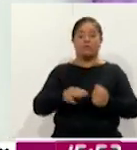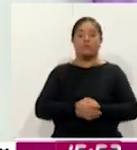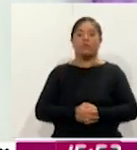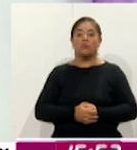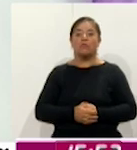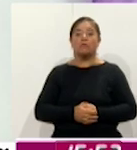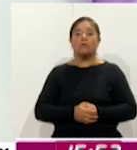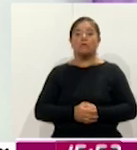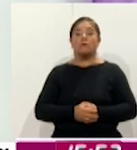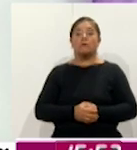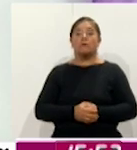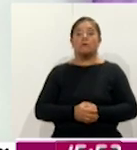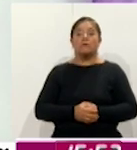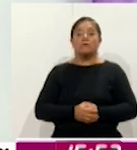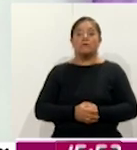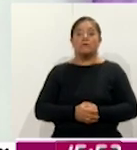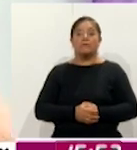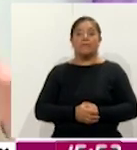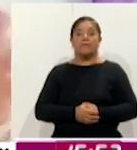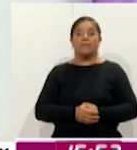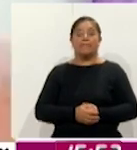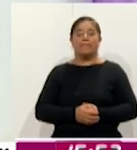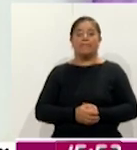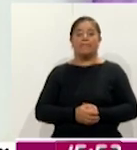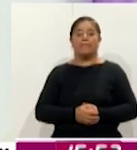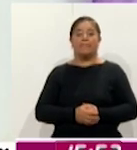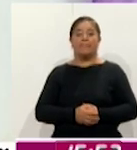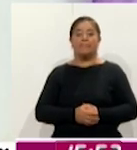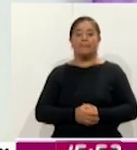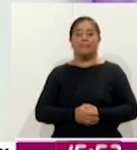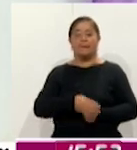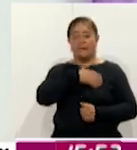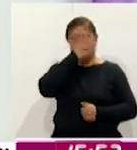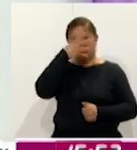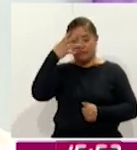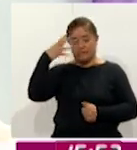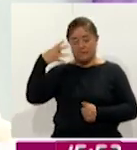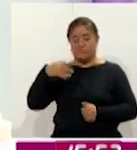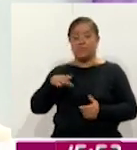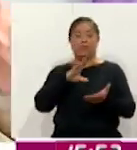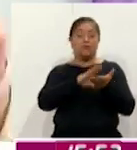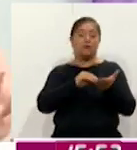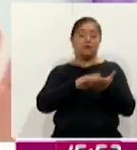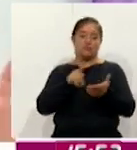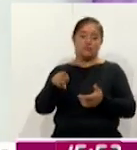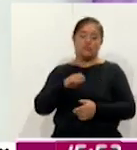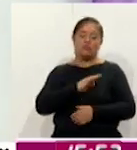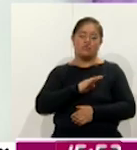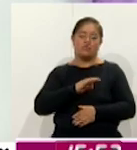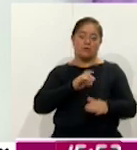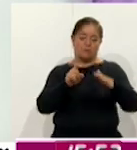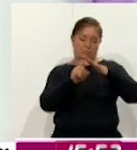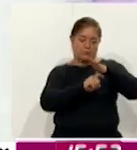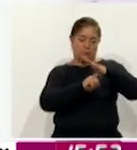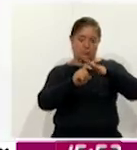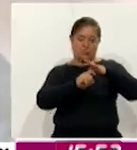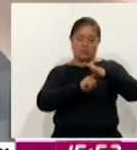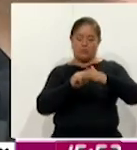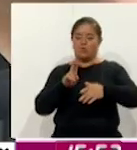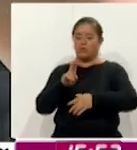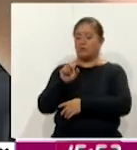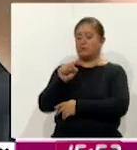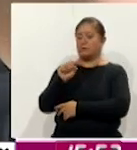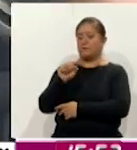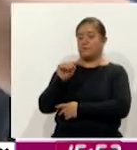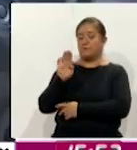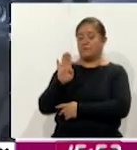una identificación oficial, y todos los documentos deberán ser anexados de manera digital mediante una USB. De